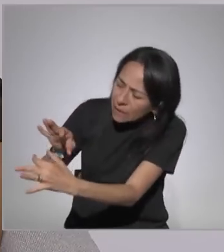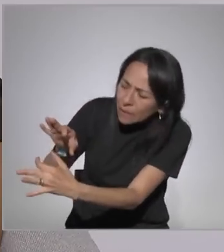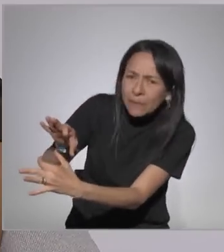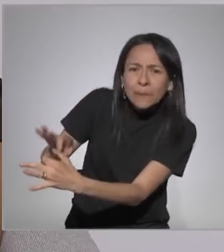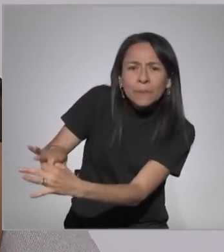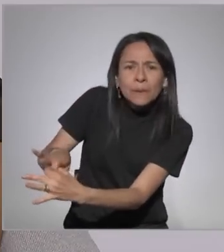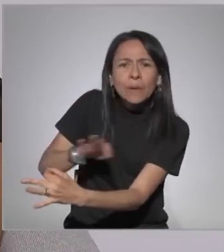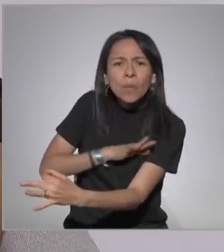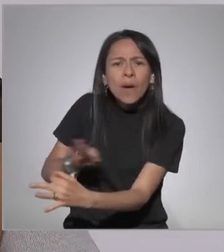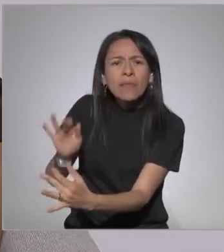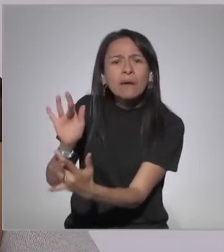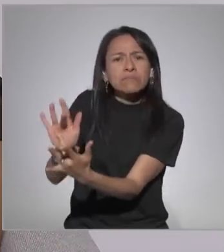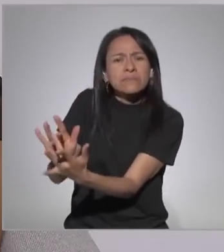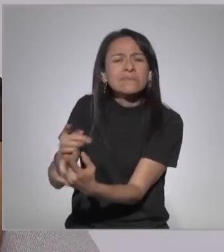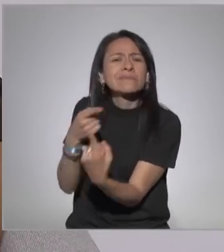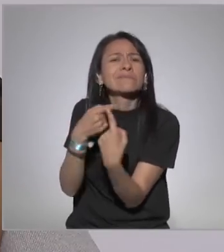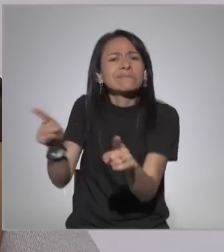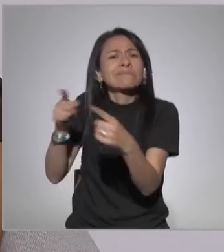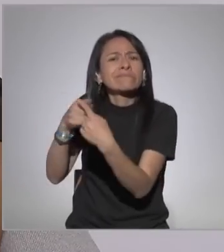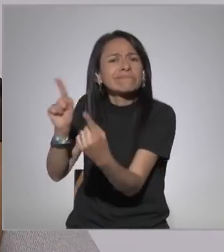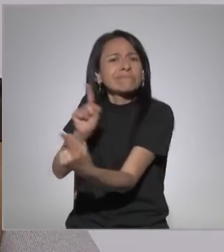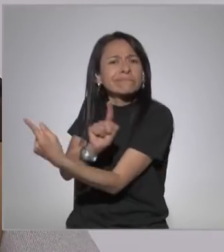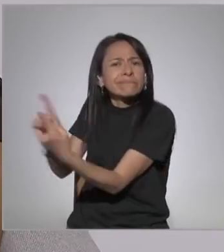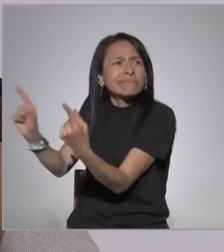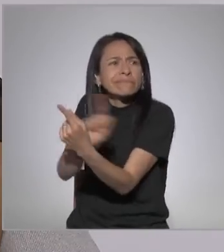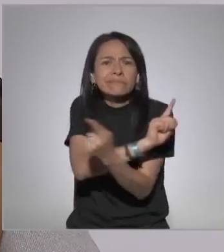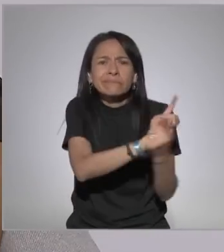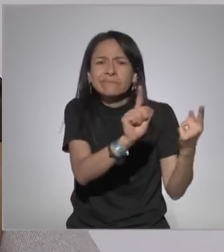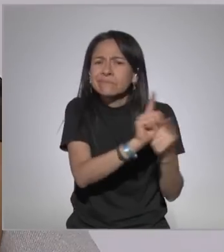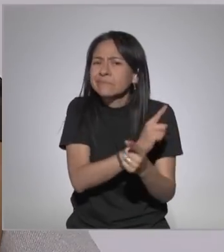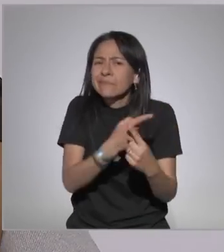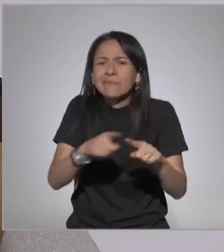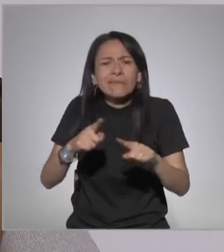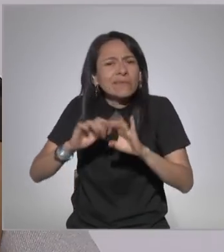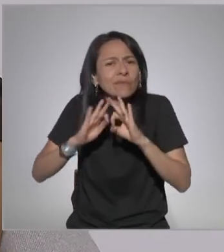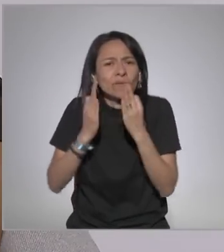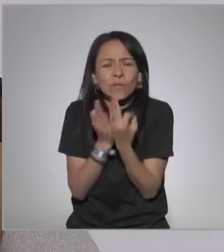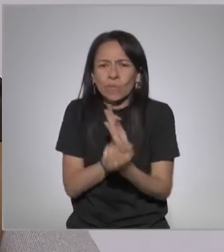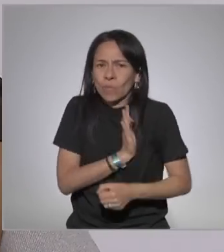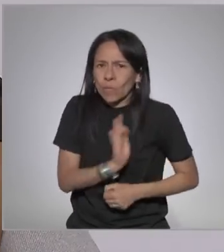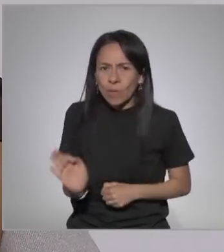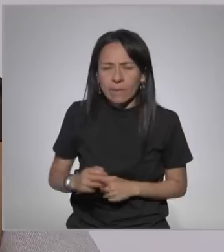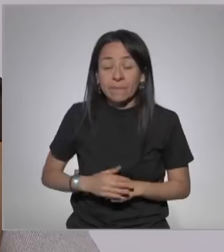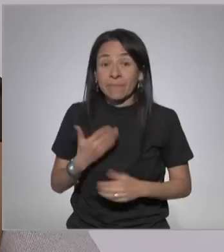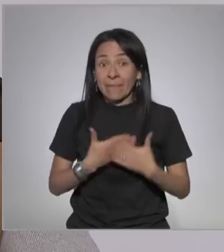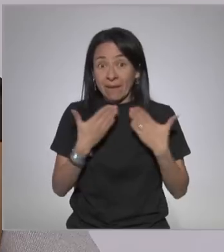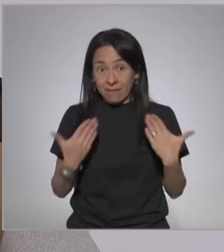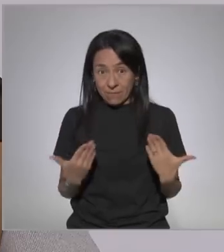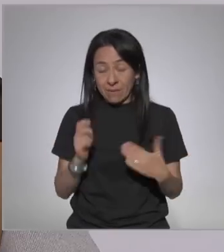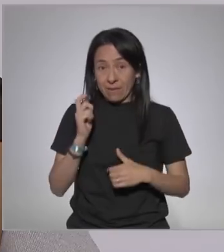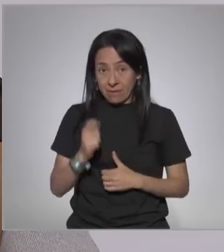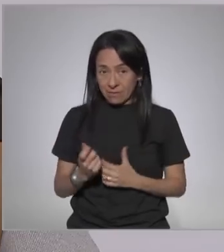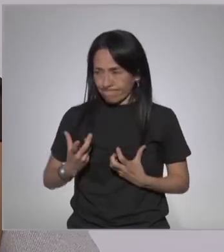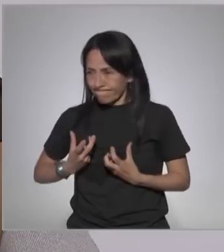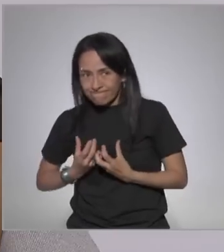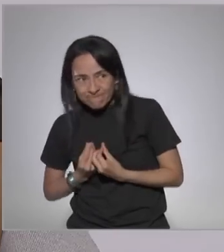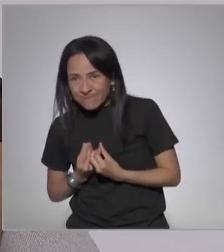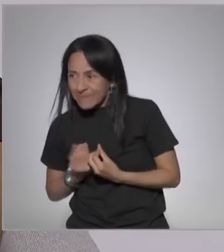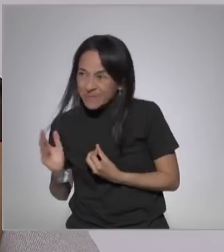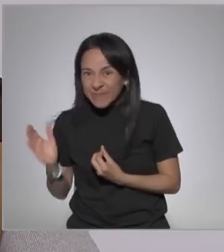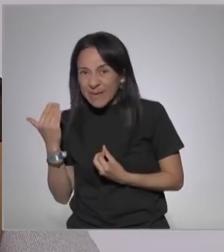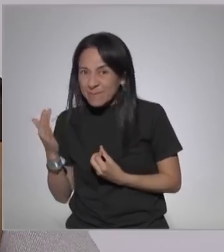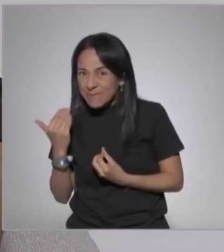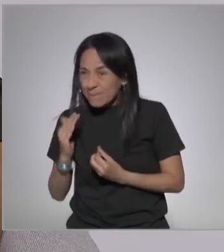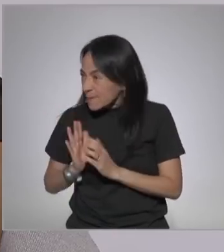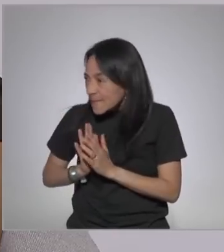y se pudiera decir que la complicidad pudiera ser con la pareja.